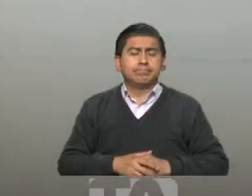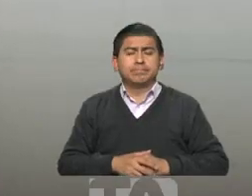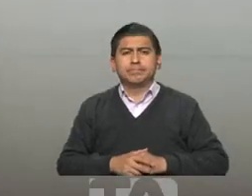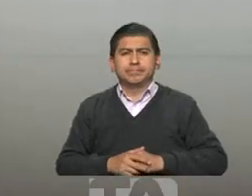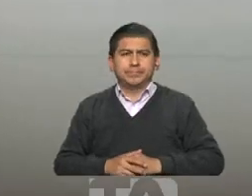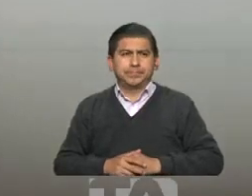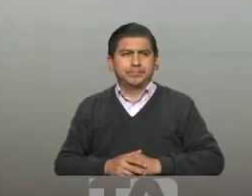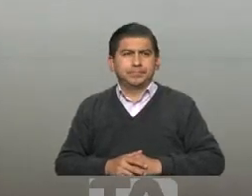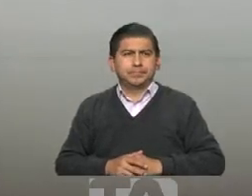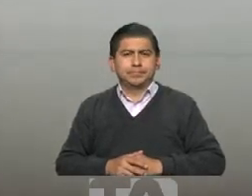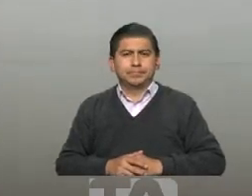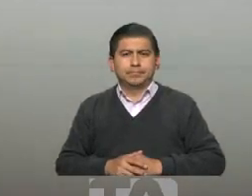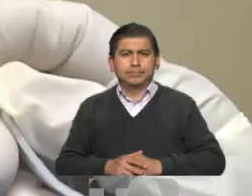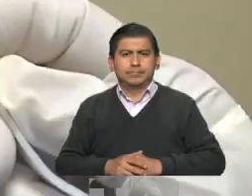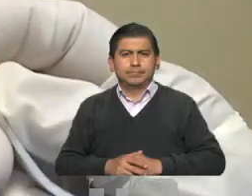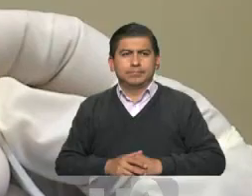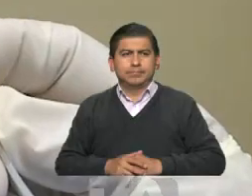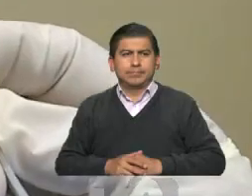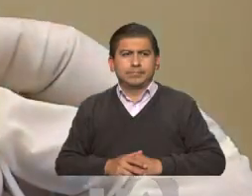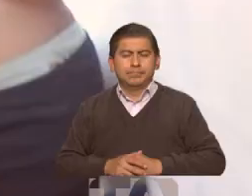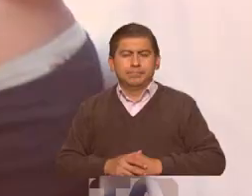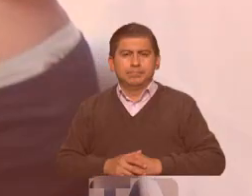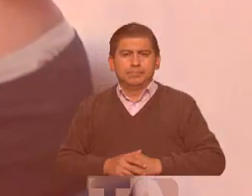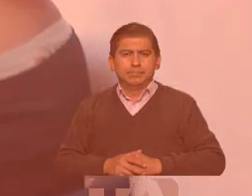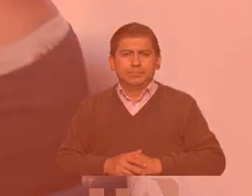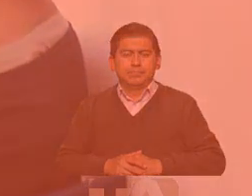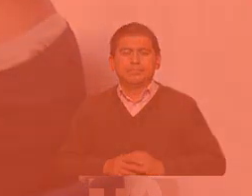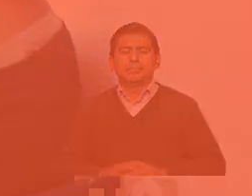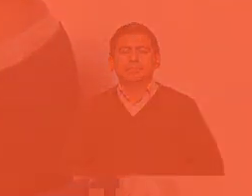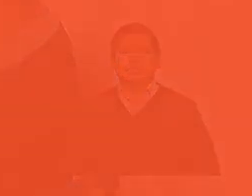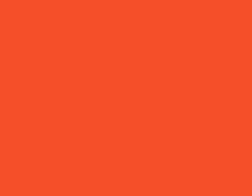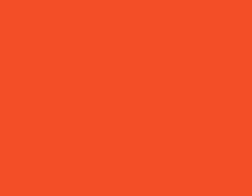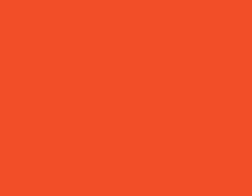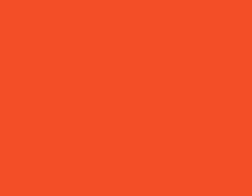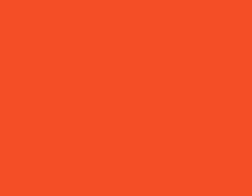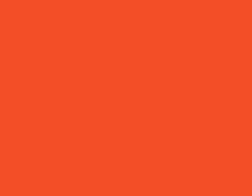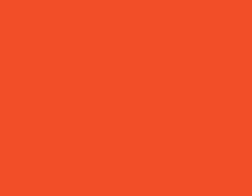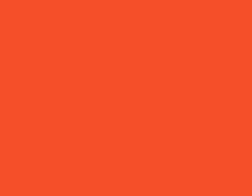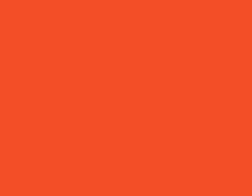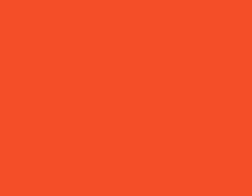adicionales del laboratorio Sinovac. Daniela Valencia, 24 horas.